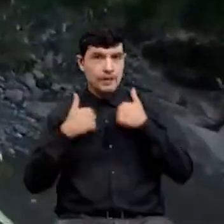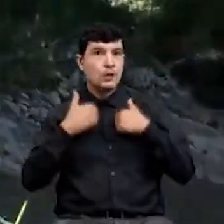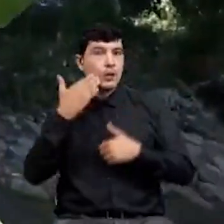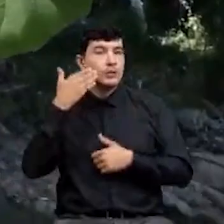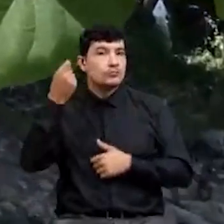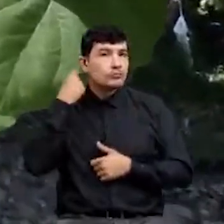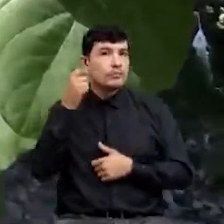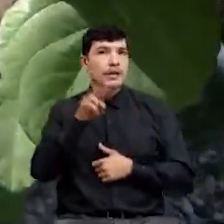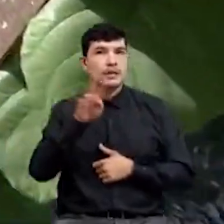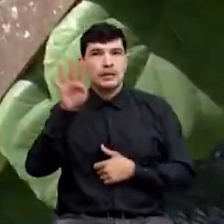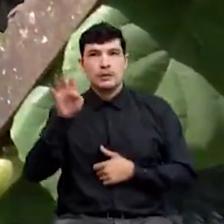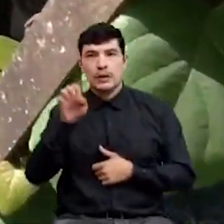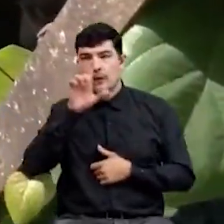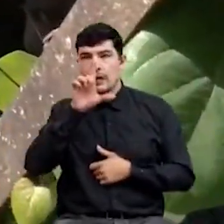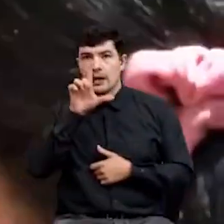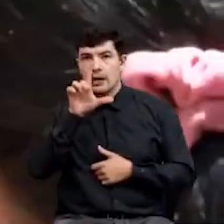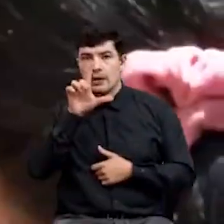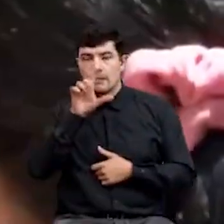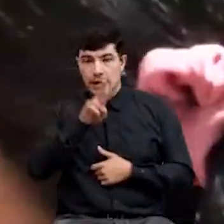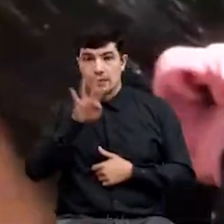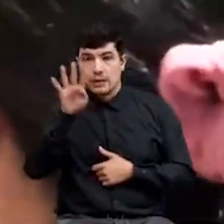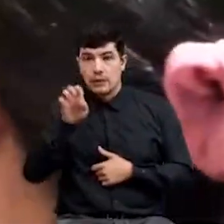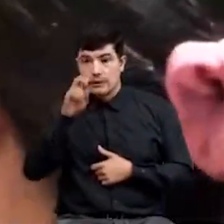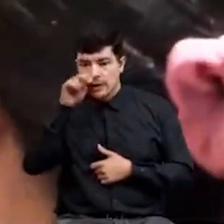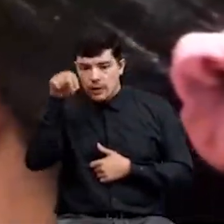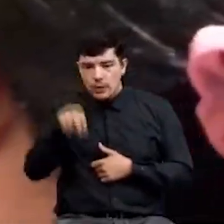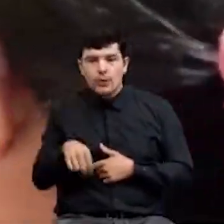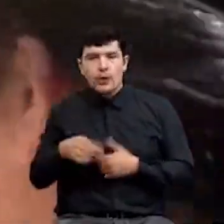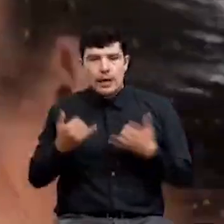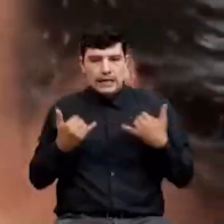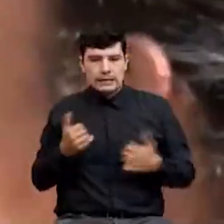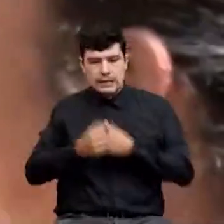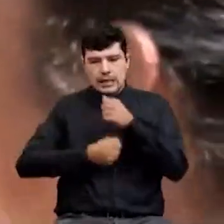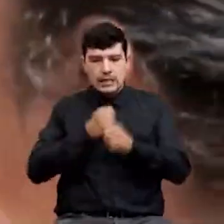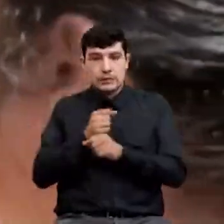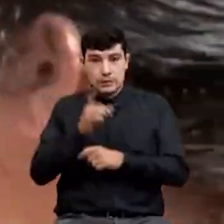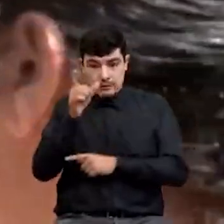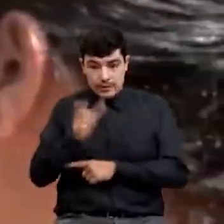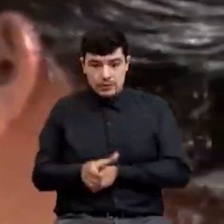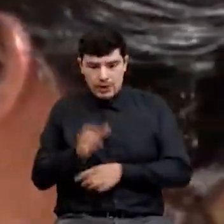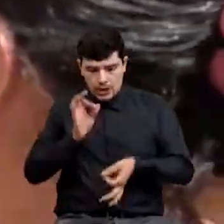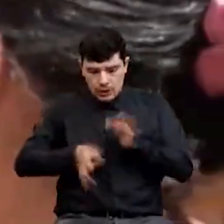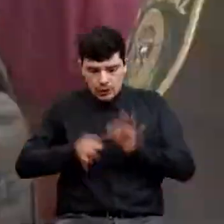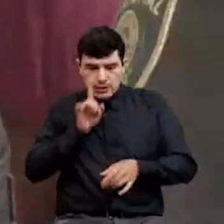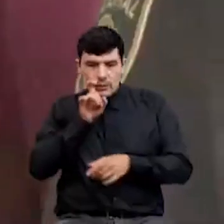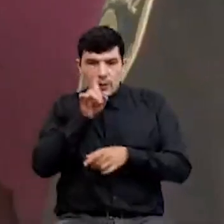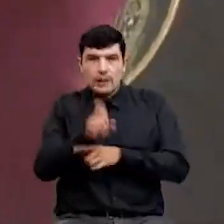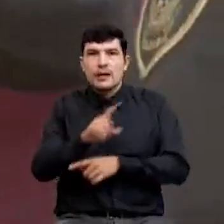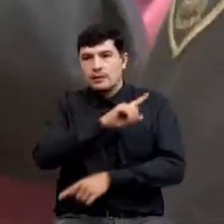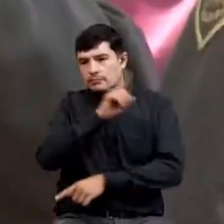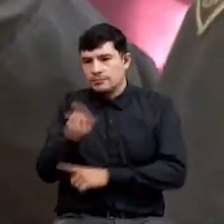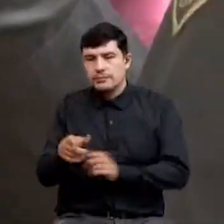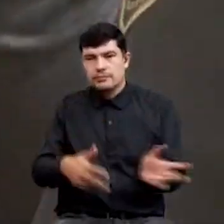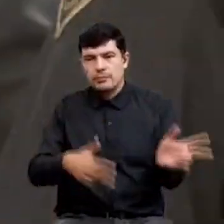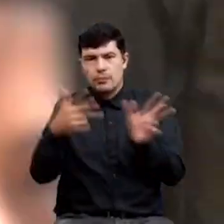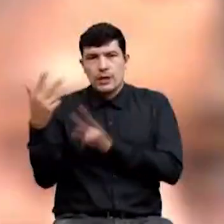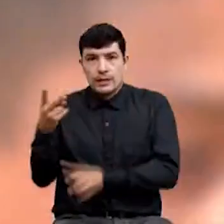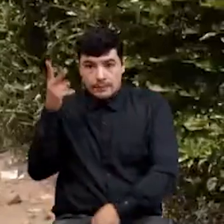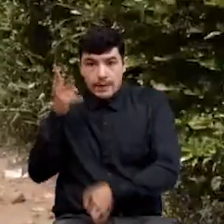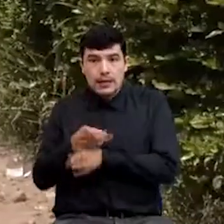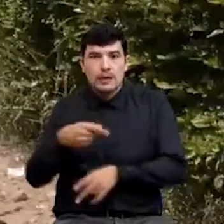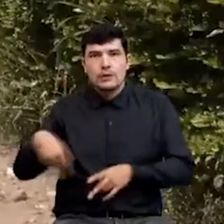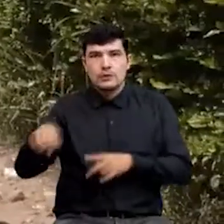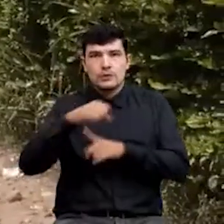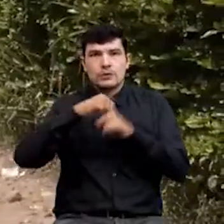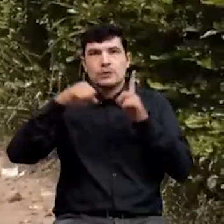el pasado 29 de junio del presente año por la decisión que tomó un juez de bucaramanga al ser un peligro inminente